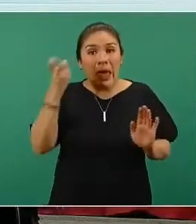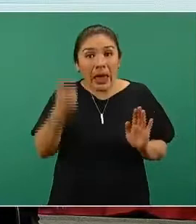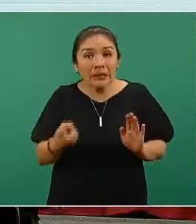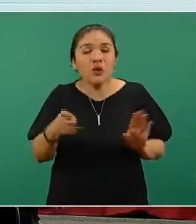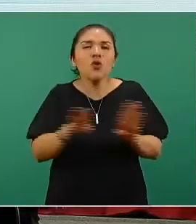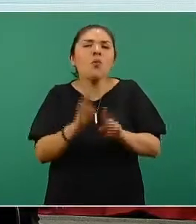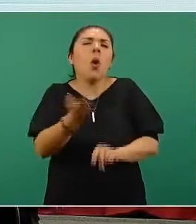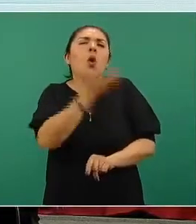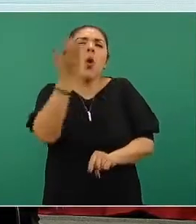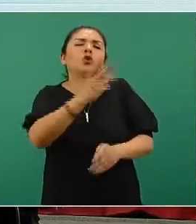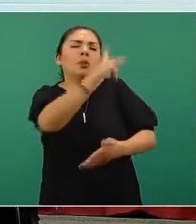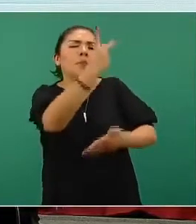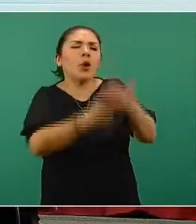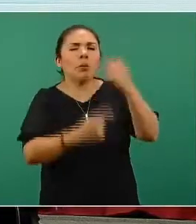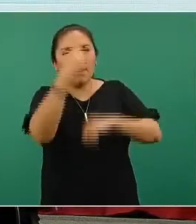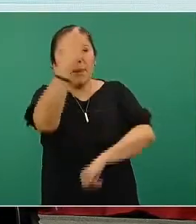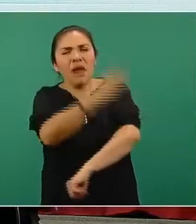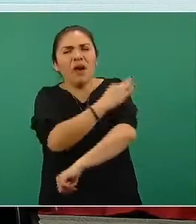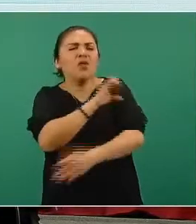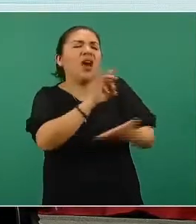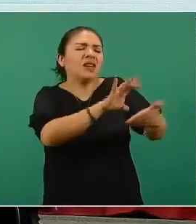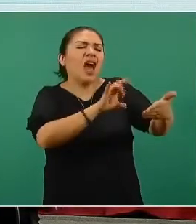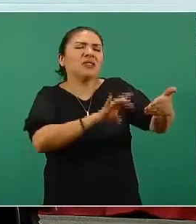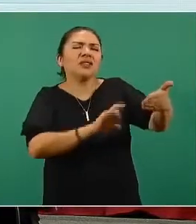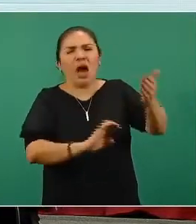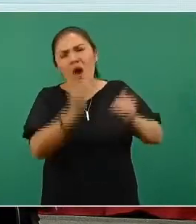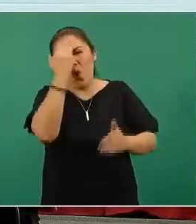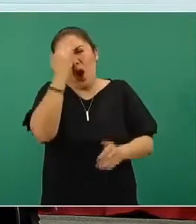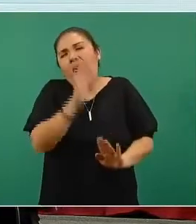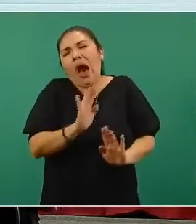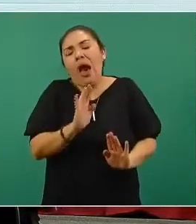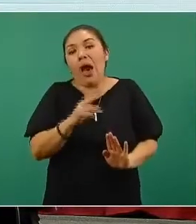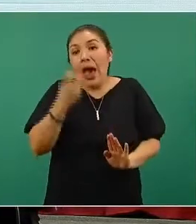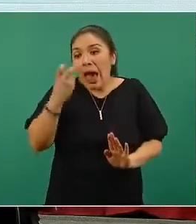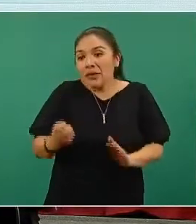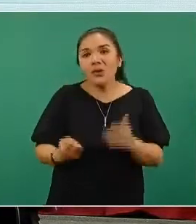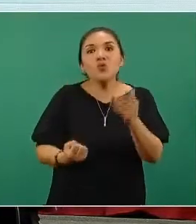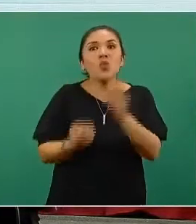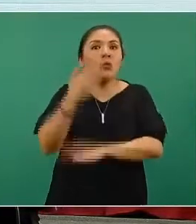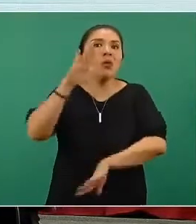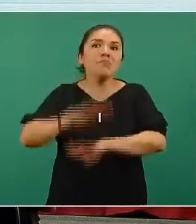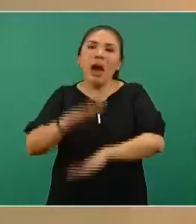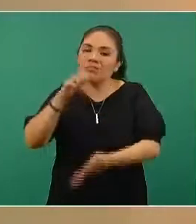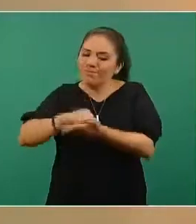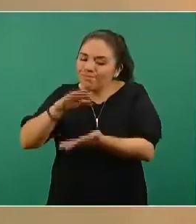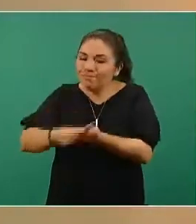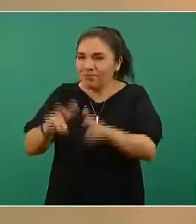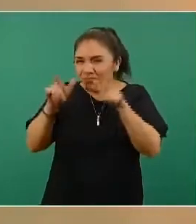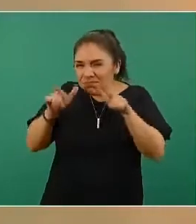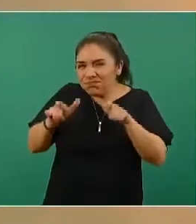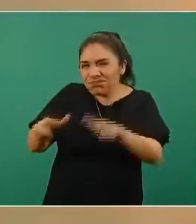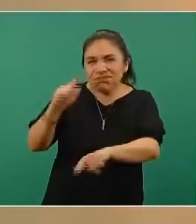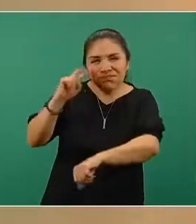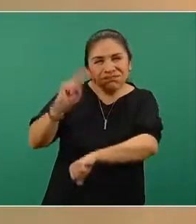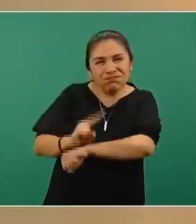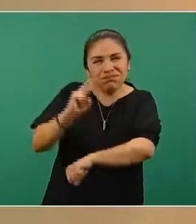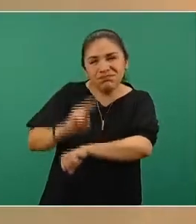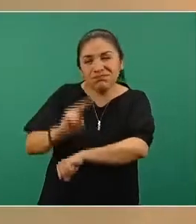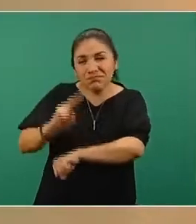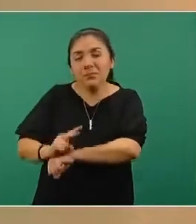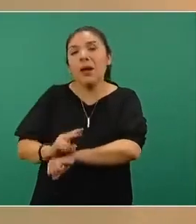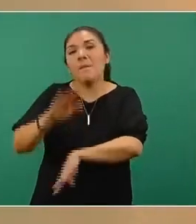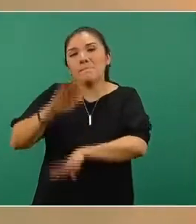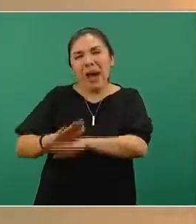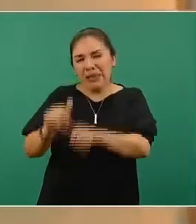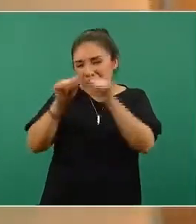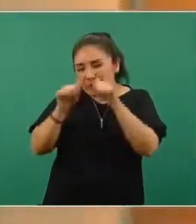programa tradicional o el programa universal de vacunación, y se ha tenido un mayor registro, una mayor vigilancia